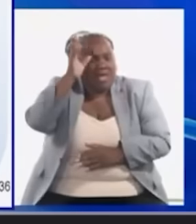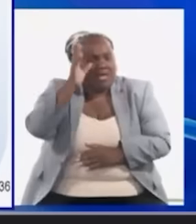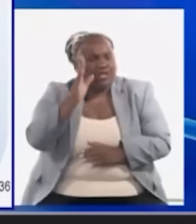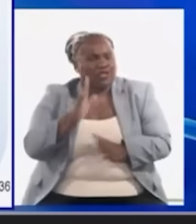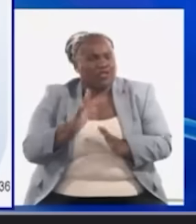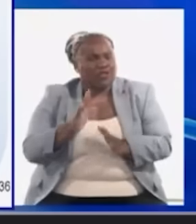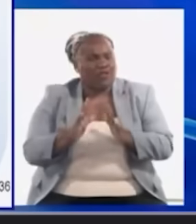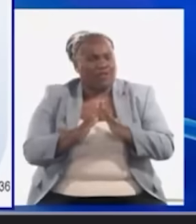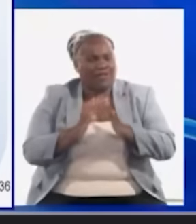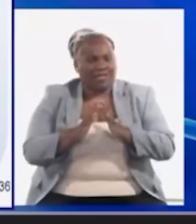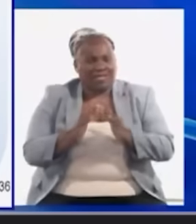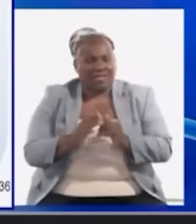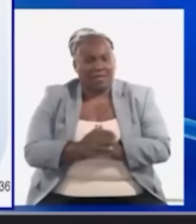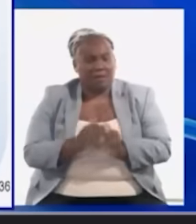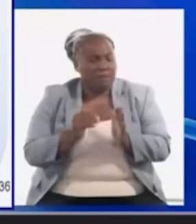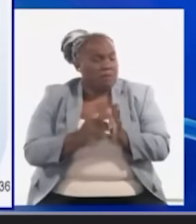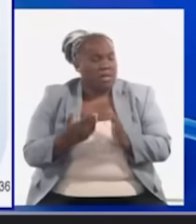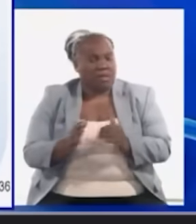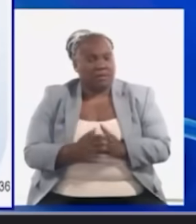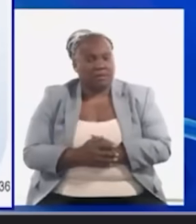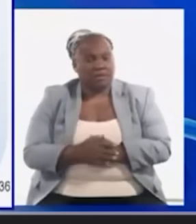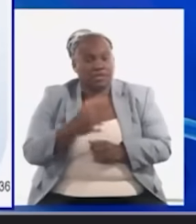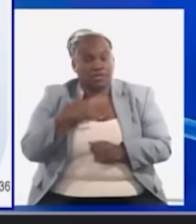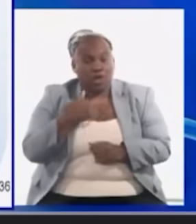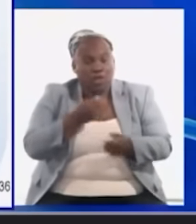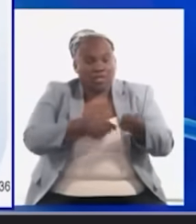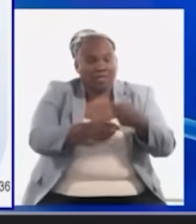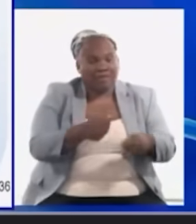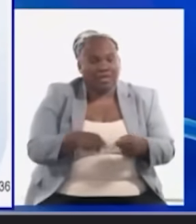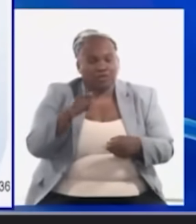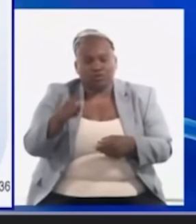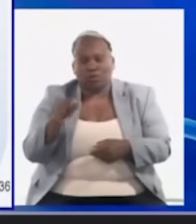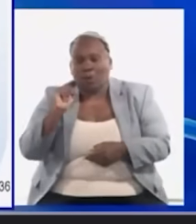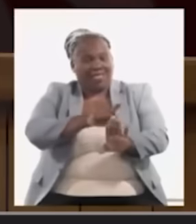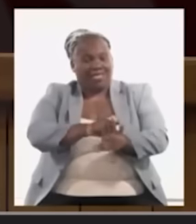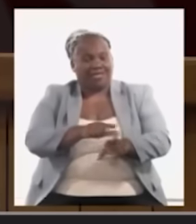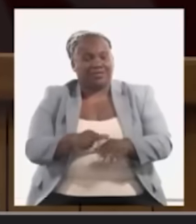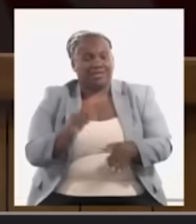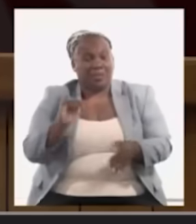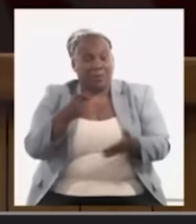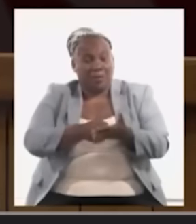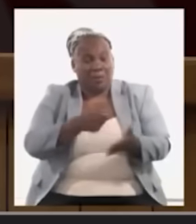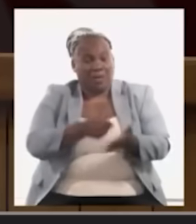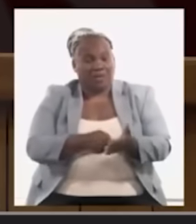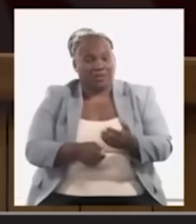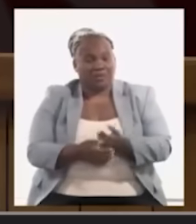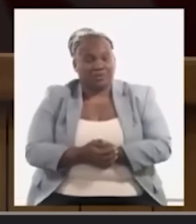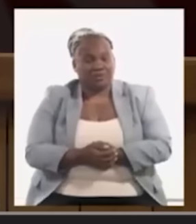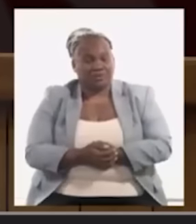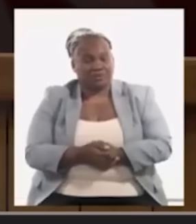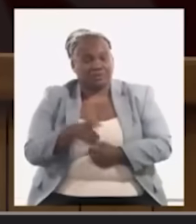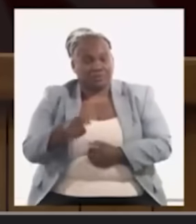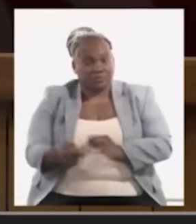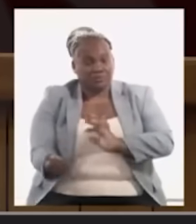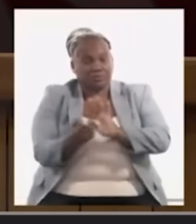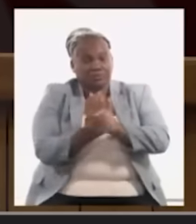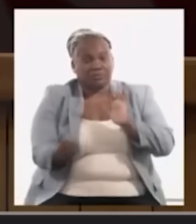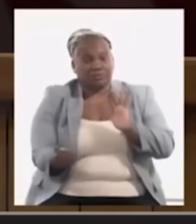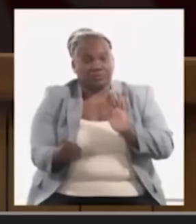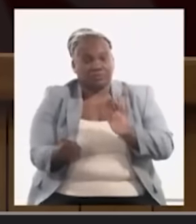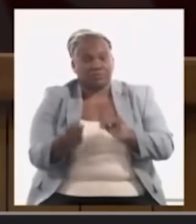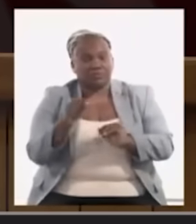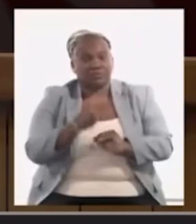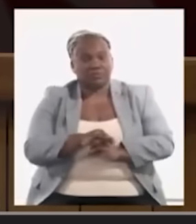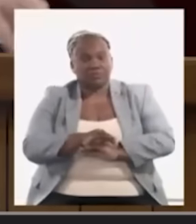Ya yo te vendo, tú me comes. Casi han desaparecido las permutas. Bueno, se ha establecido y se ha aprobado un mecanismo donde